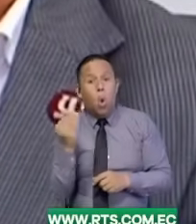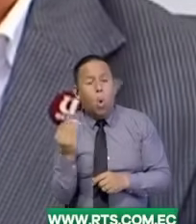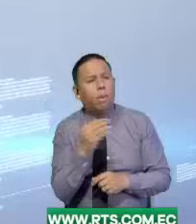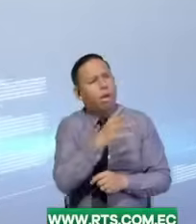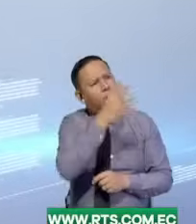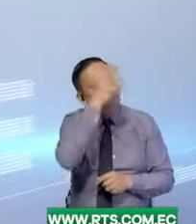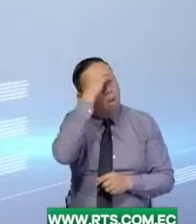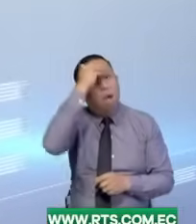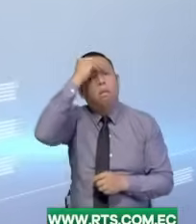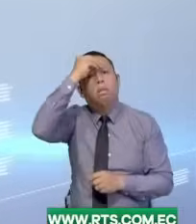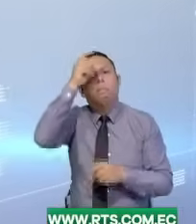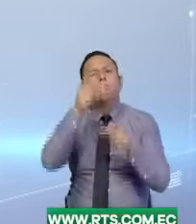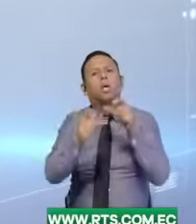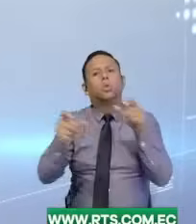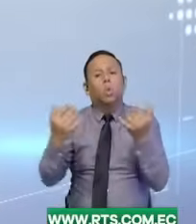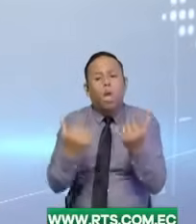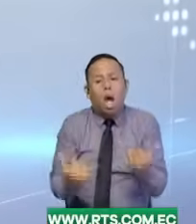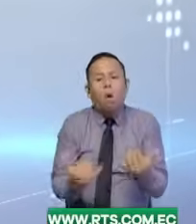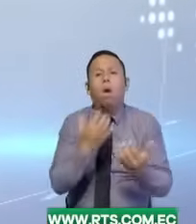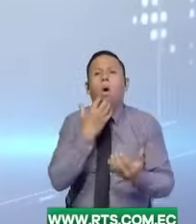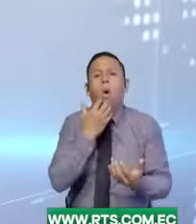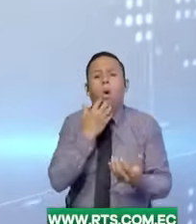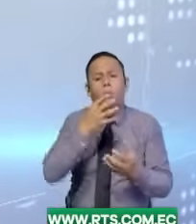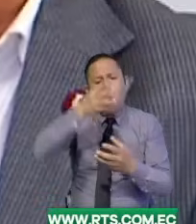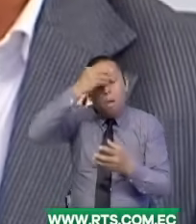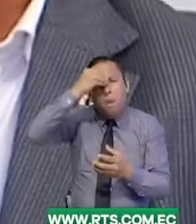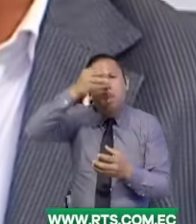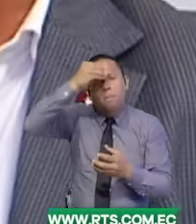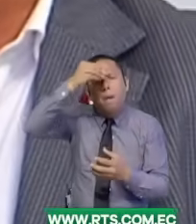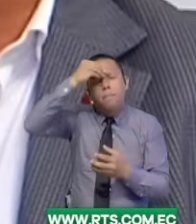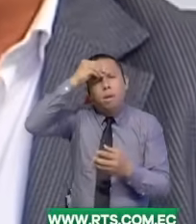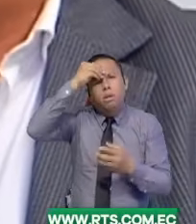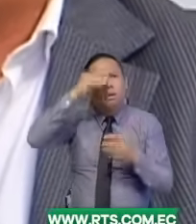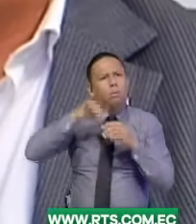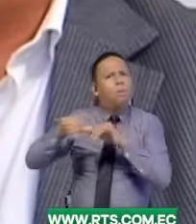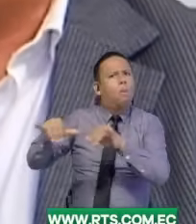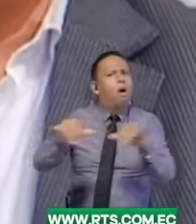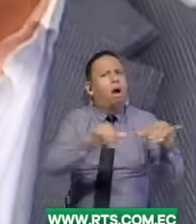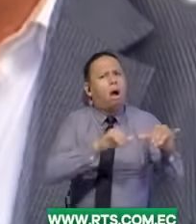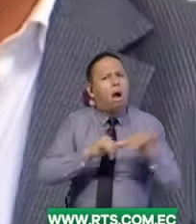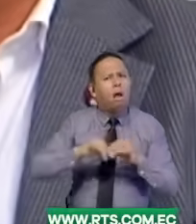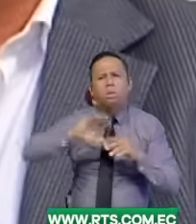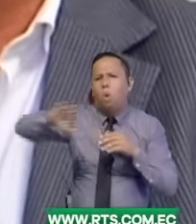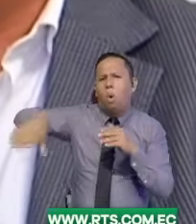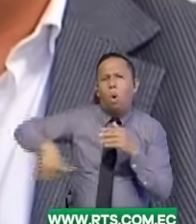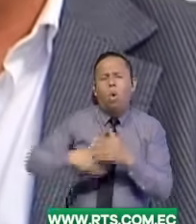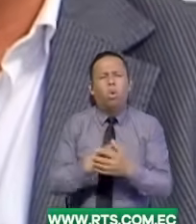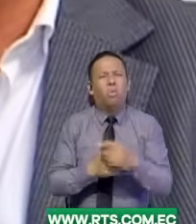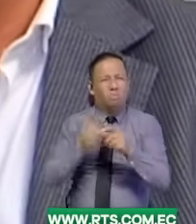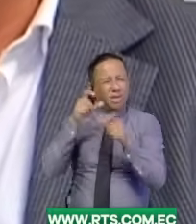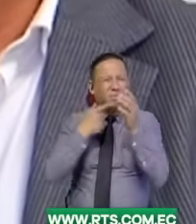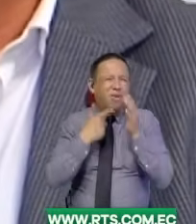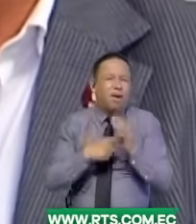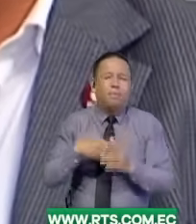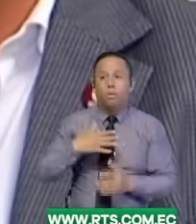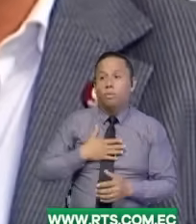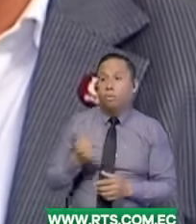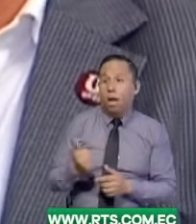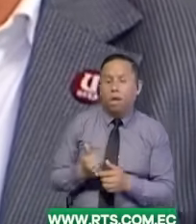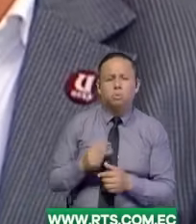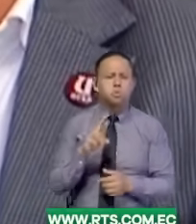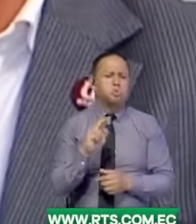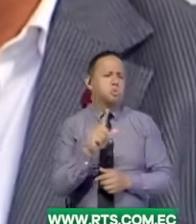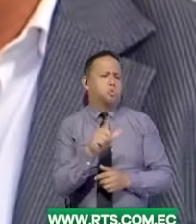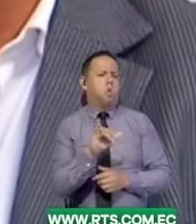la gente. Andamos rulay, andamos rulay. Ahora todo el mundo es común escucharles, ¿cómo estás? Dice, sí, ando rulay. O sea, como decir,